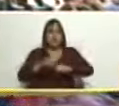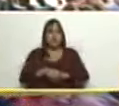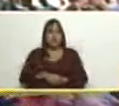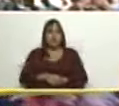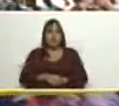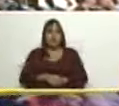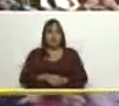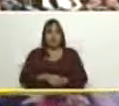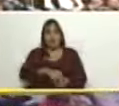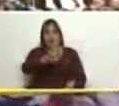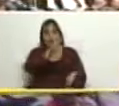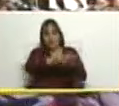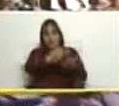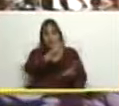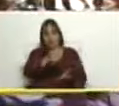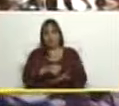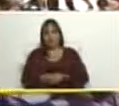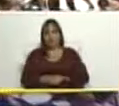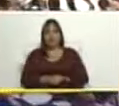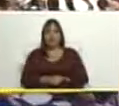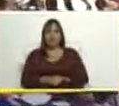Cúmplase, pues, mira, aquí está.